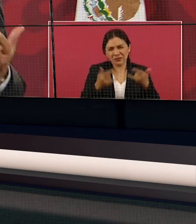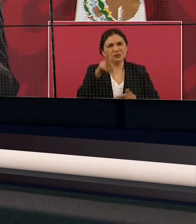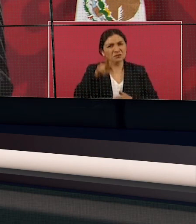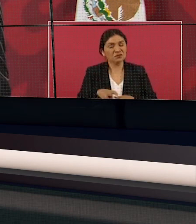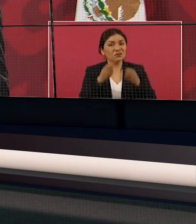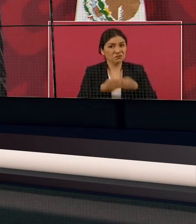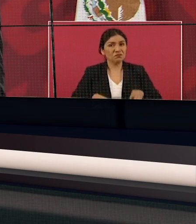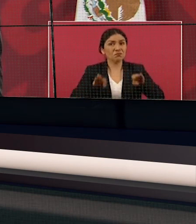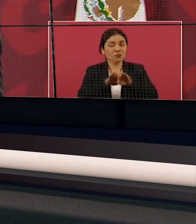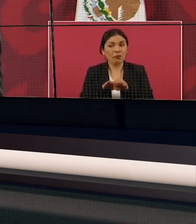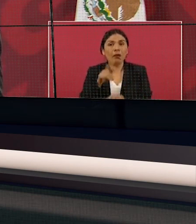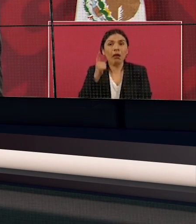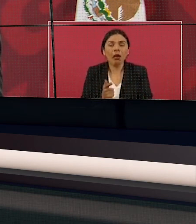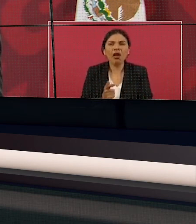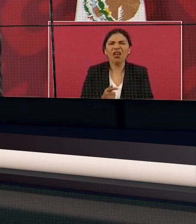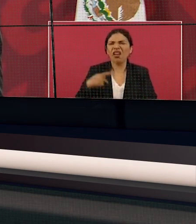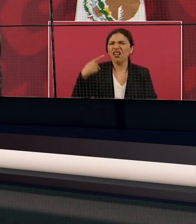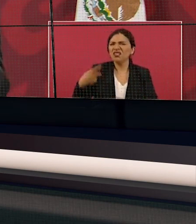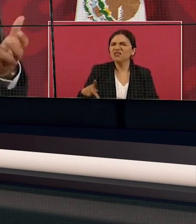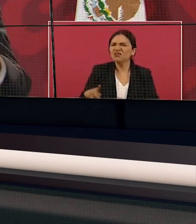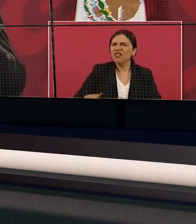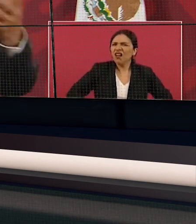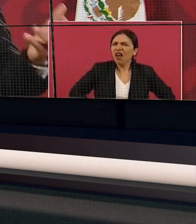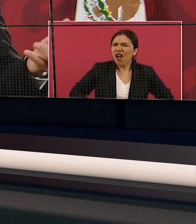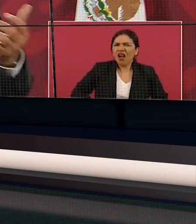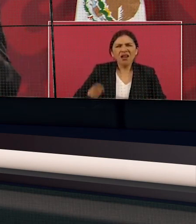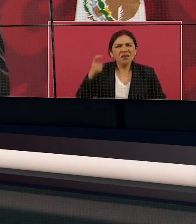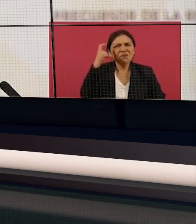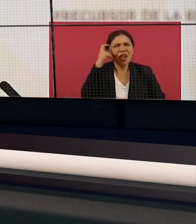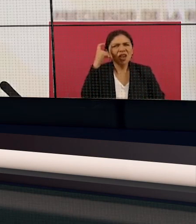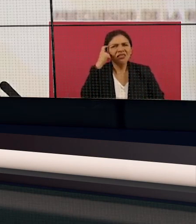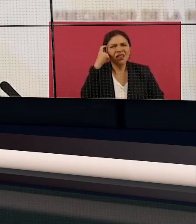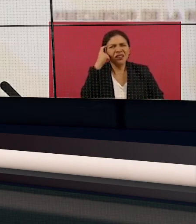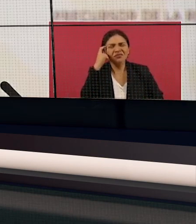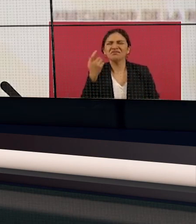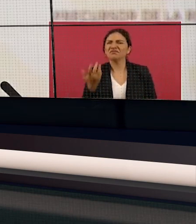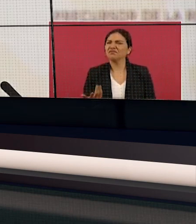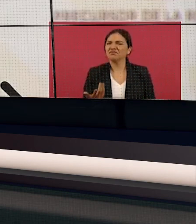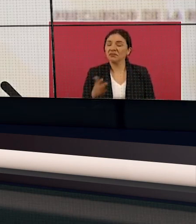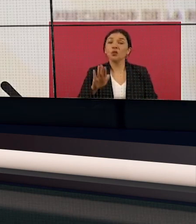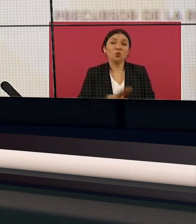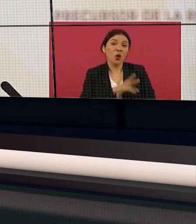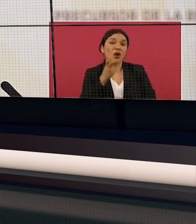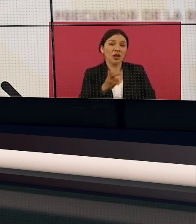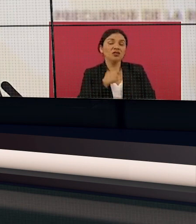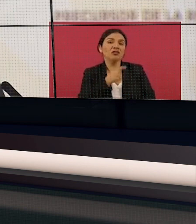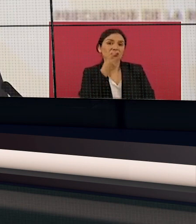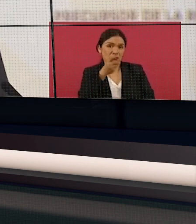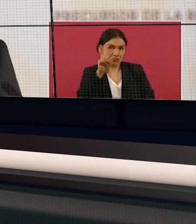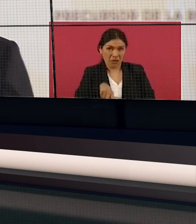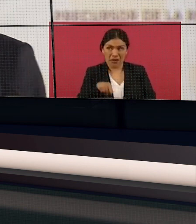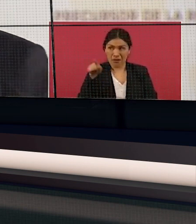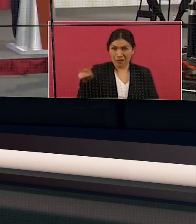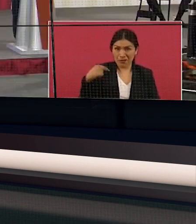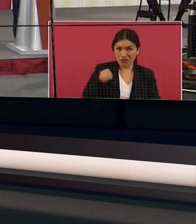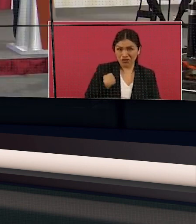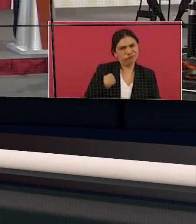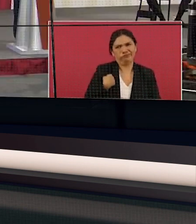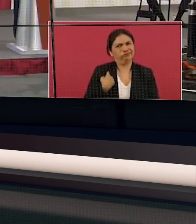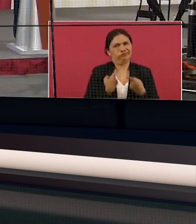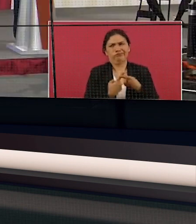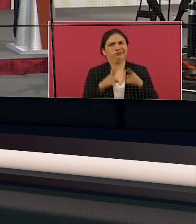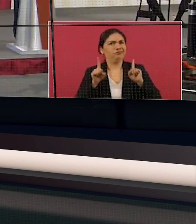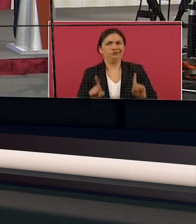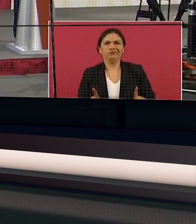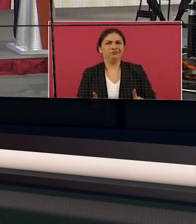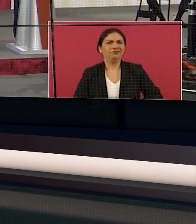su movimiento y cuando se da cuenta pues prácticamente se resbala intenta frenar se pero ya se